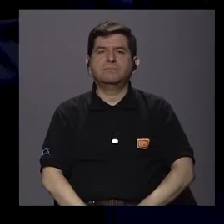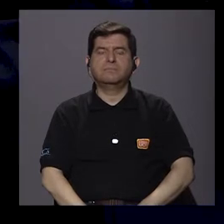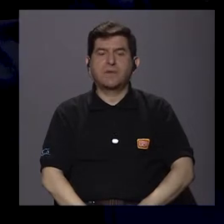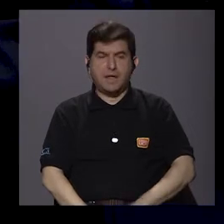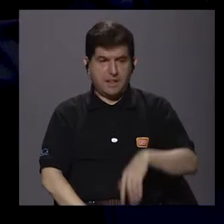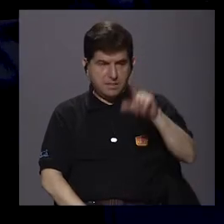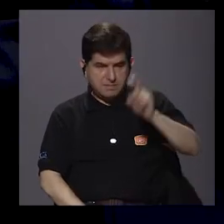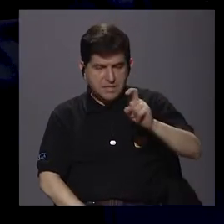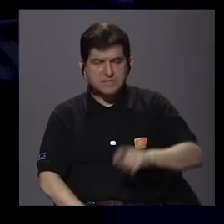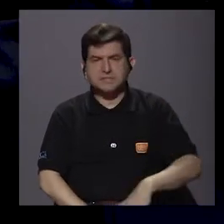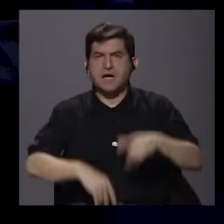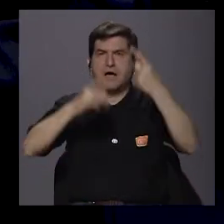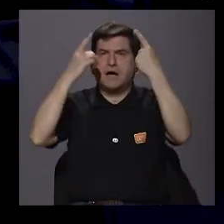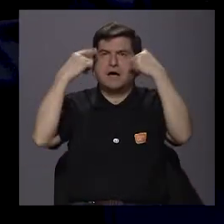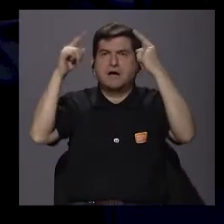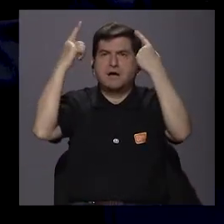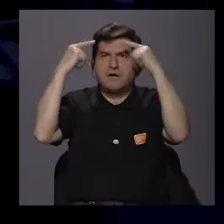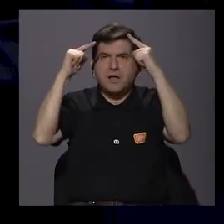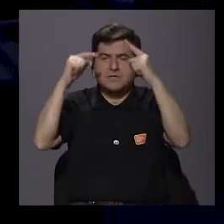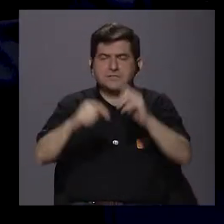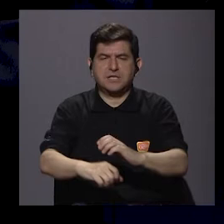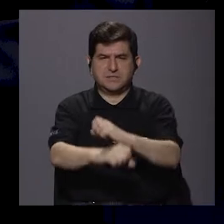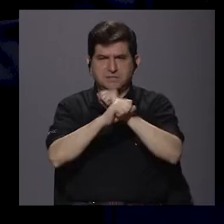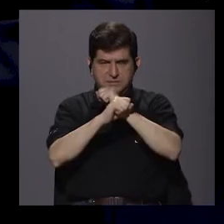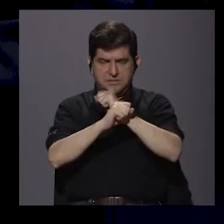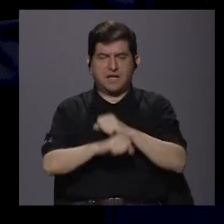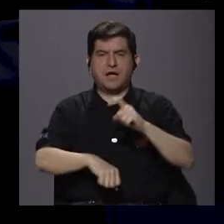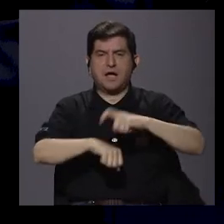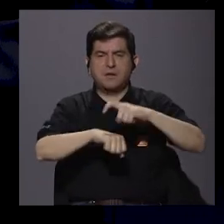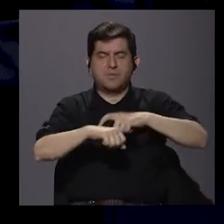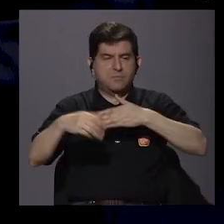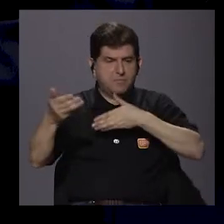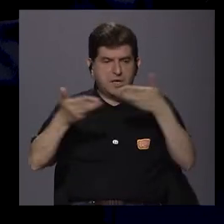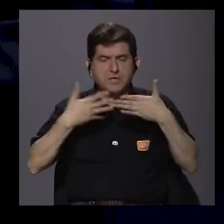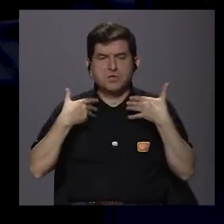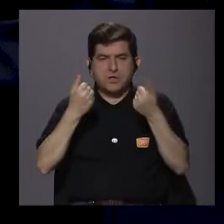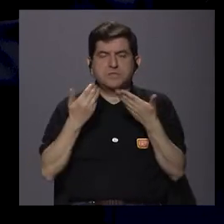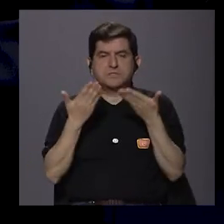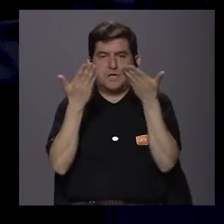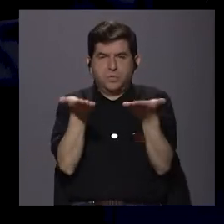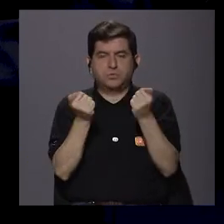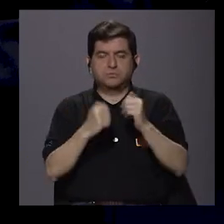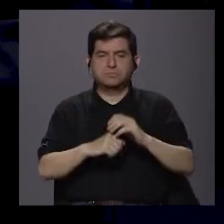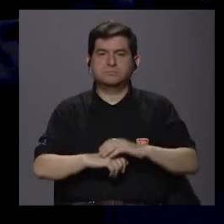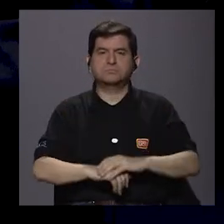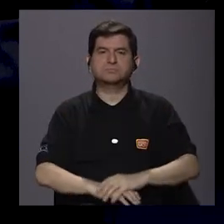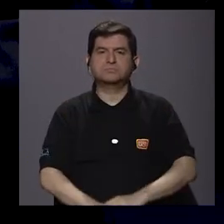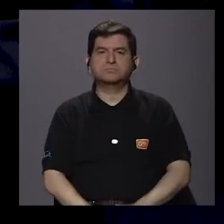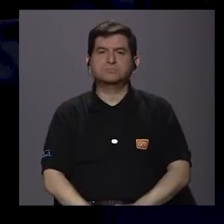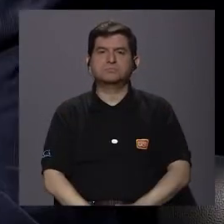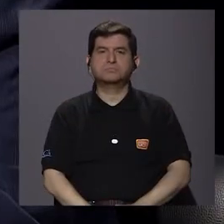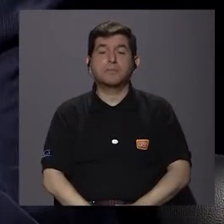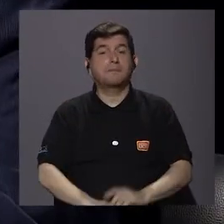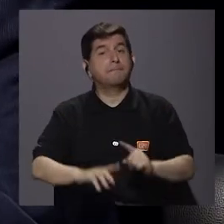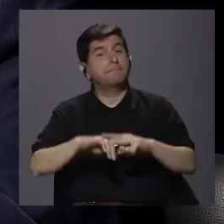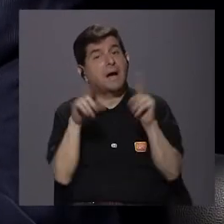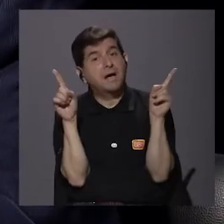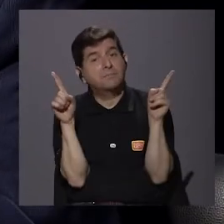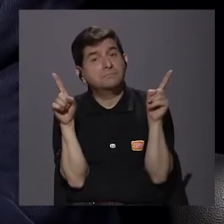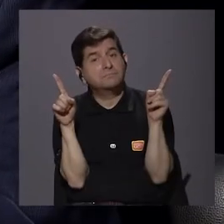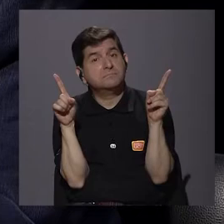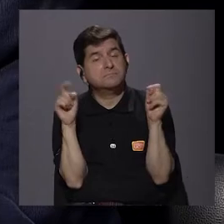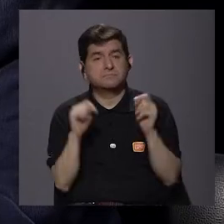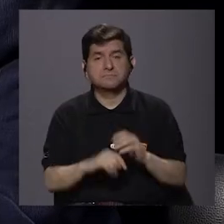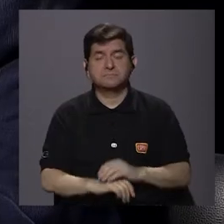debe garantizarse una eficiencia cada vez mayor en la prestación de los servicios de salud pero por